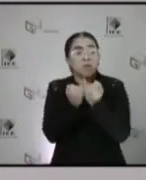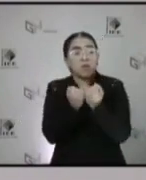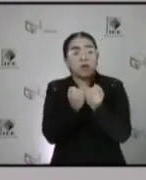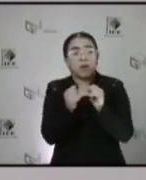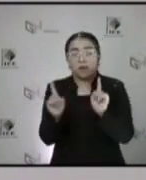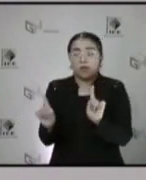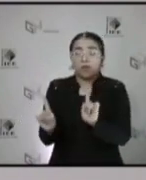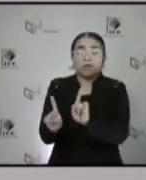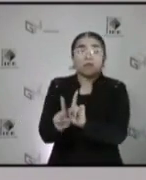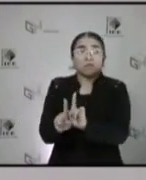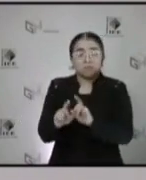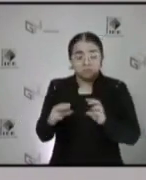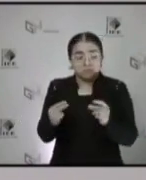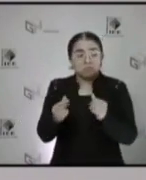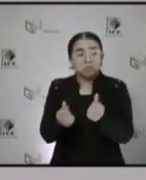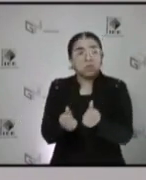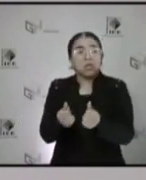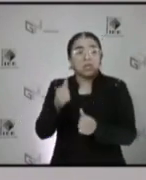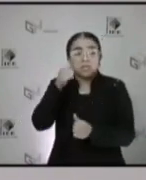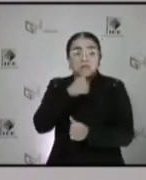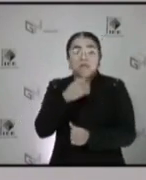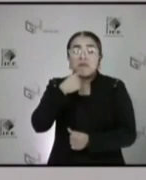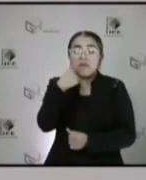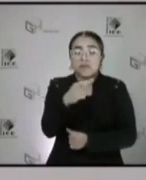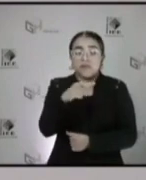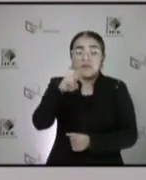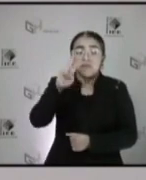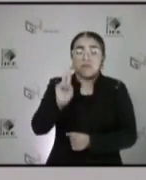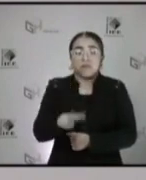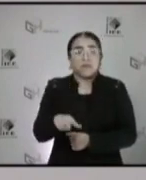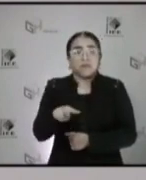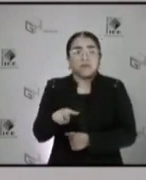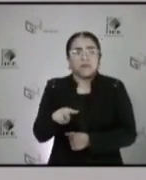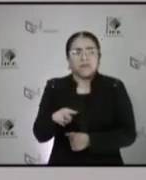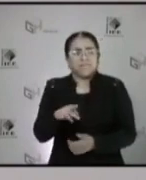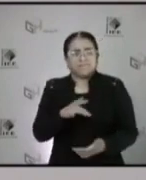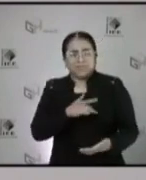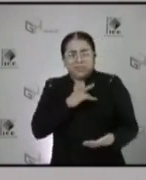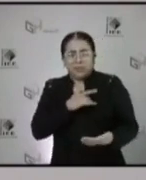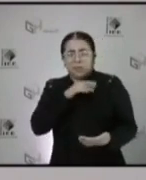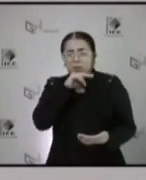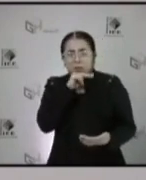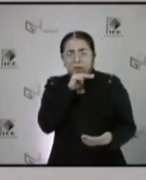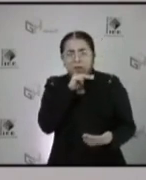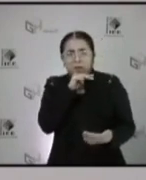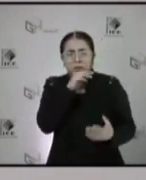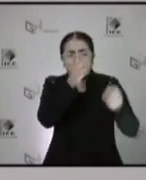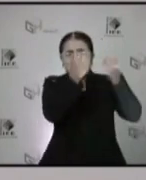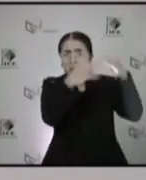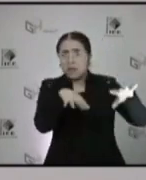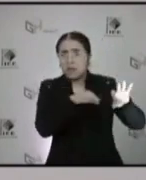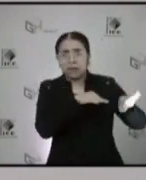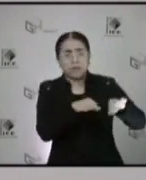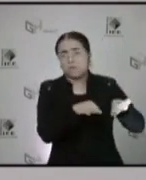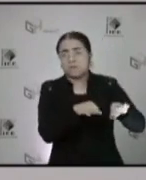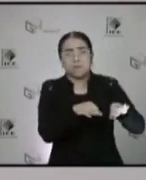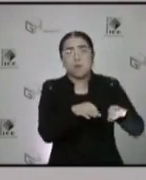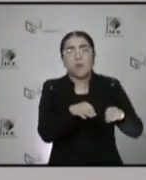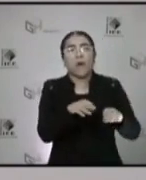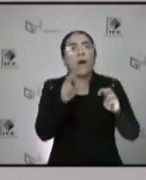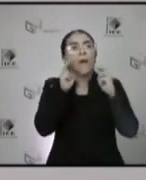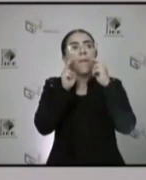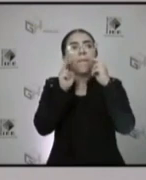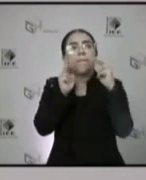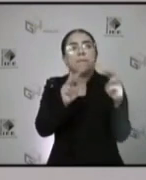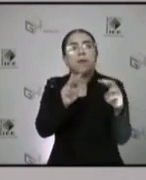realmente con eficiencia, con honradez. No se preocupen, no hagan caso de que van a perder su empleo. Se los digo mirándolos a